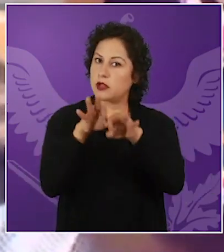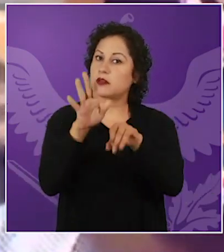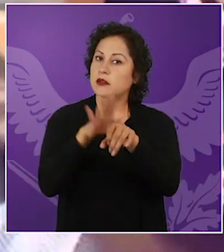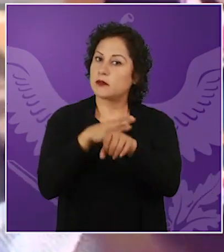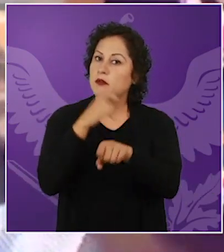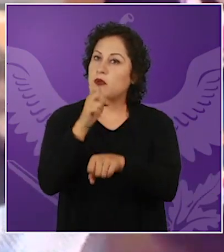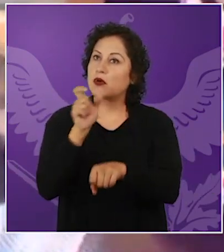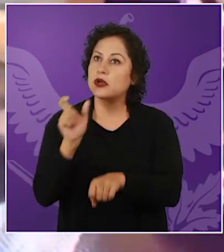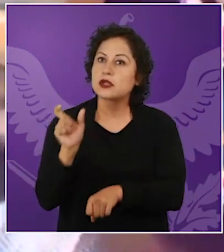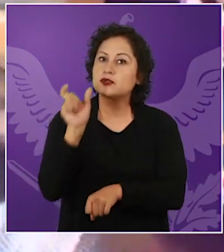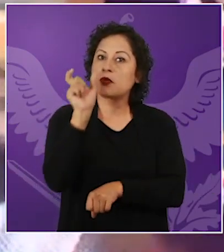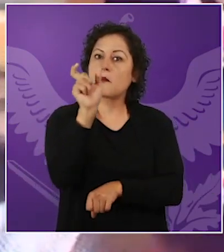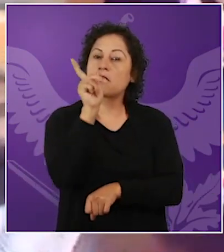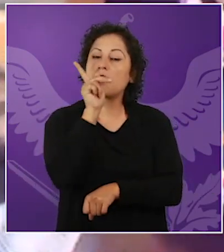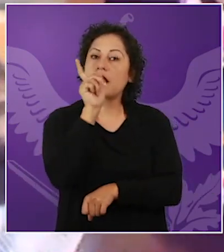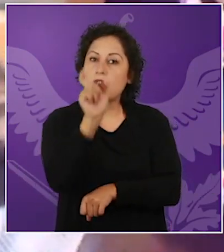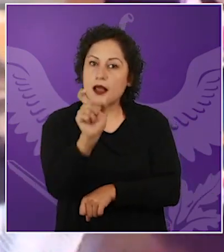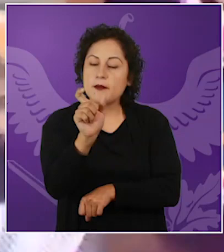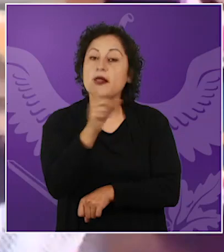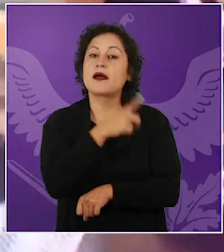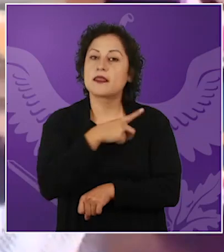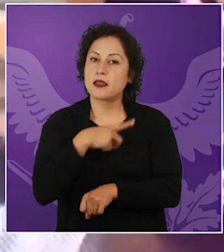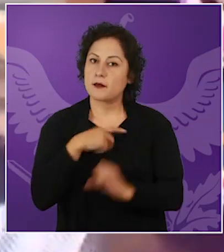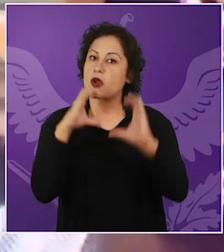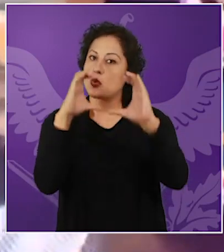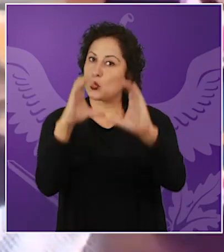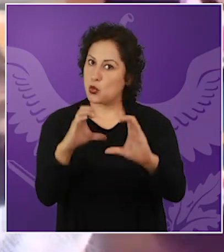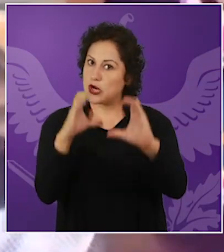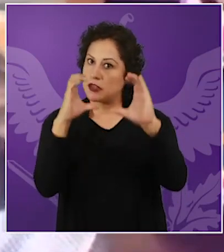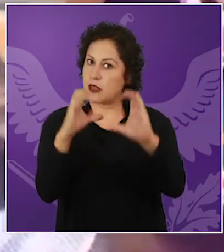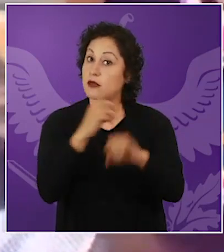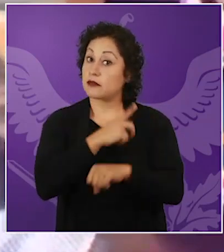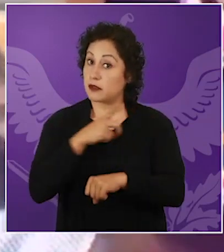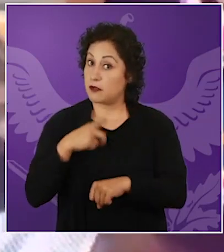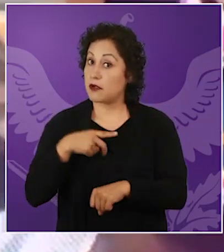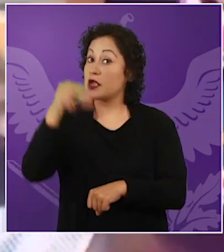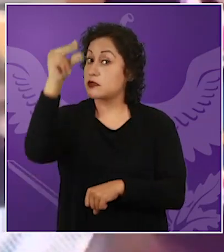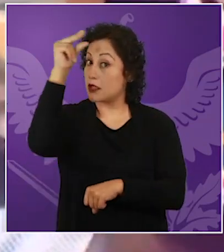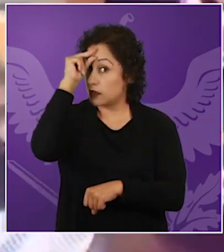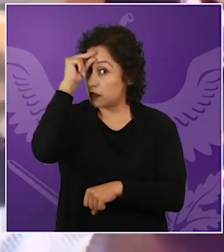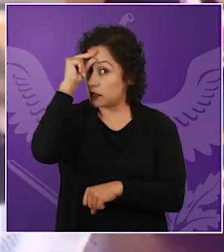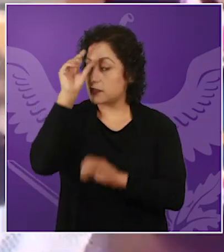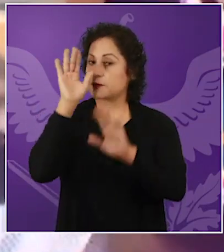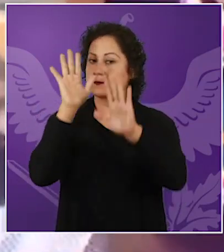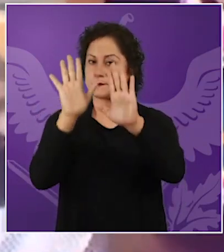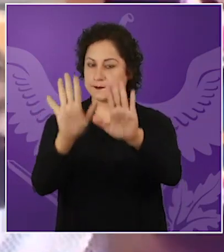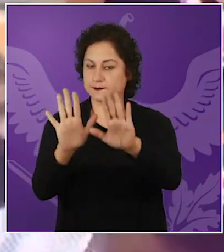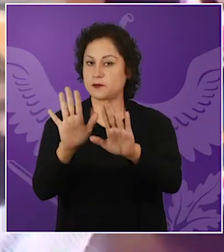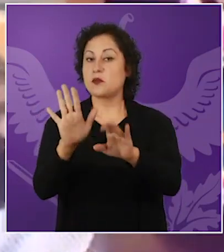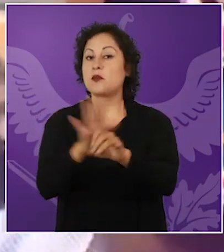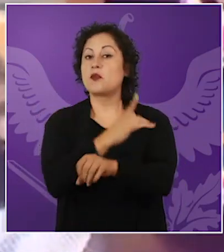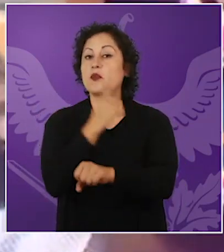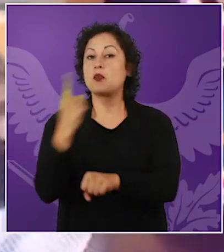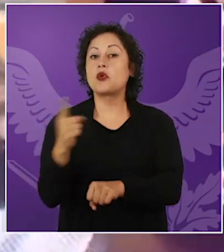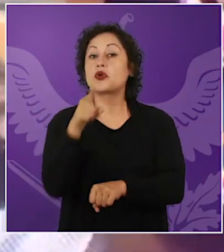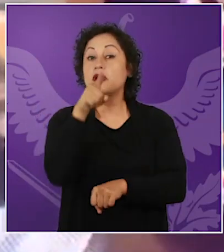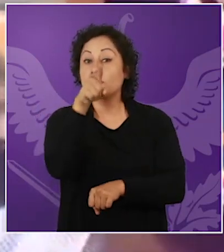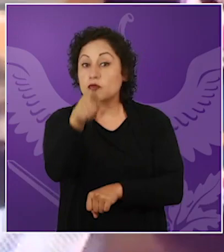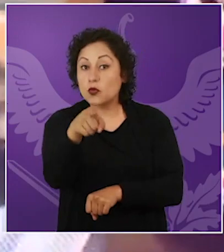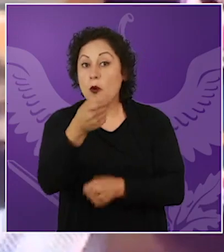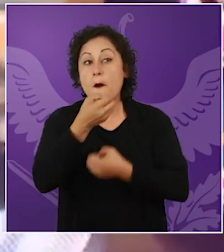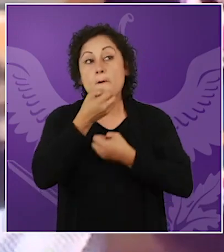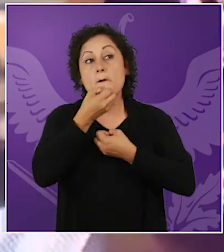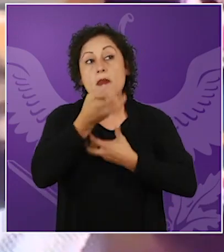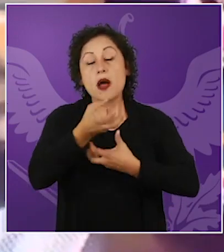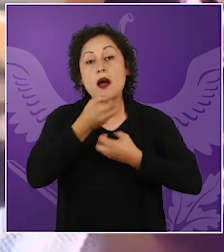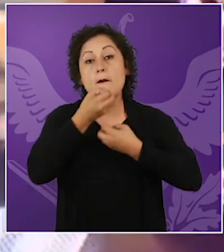manera cuidadosa e inteligente. A través de tus palabras, a través del lenguaje,